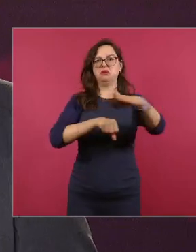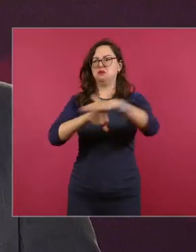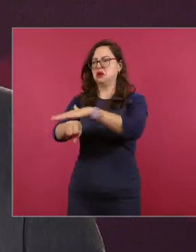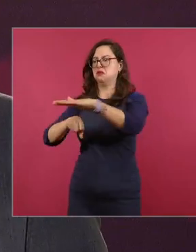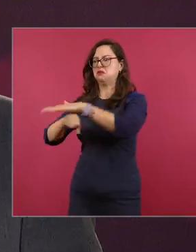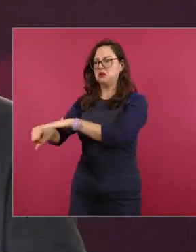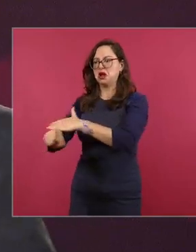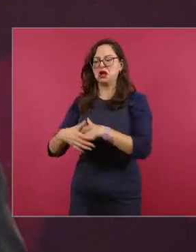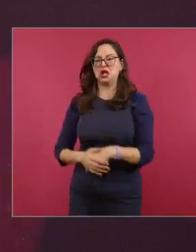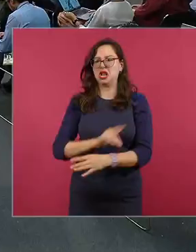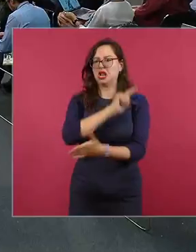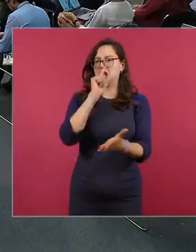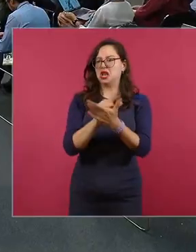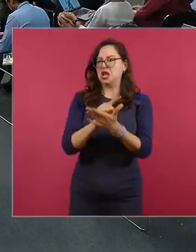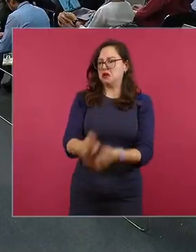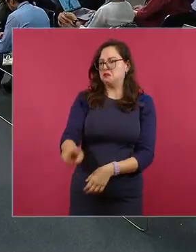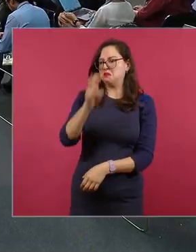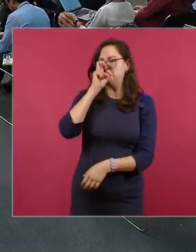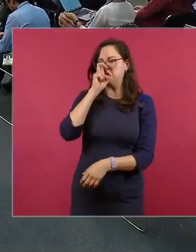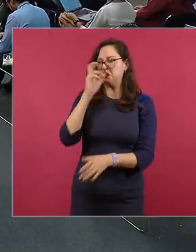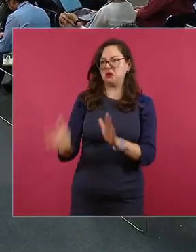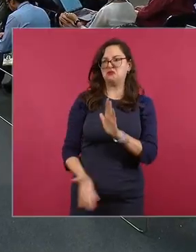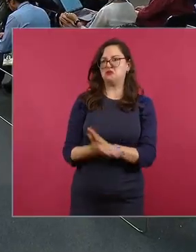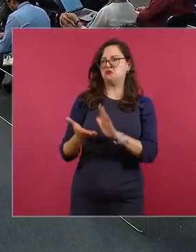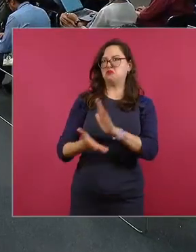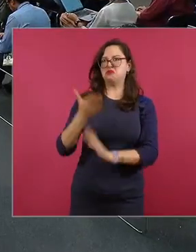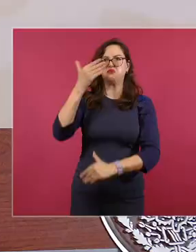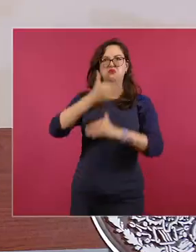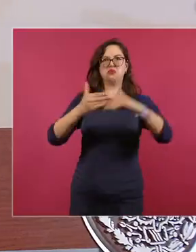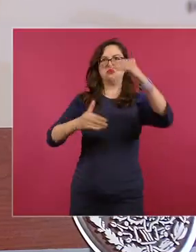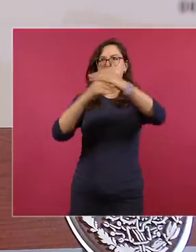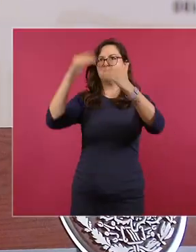con leyes más severas, construyendo muros.